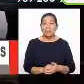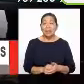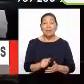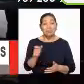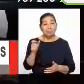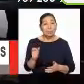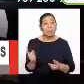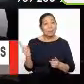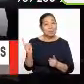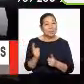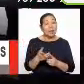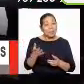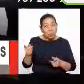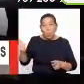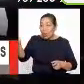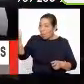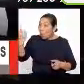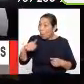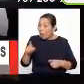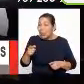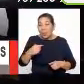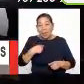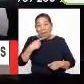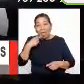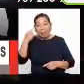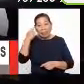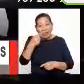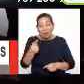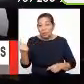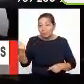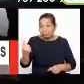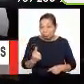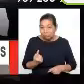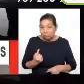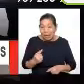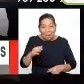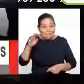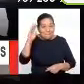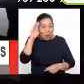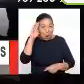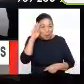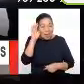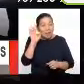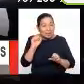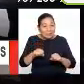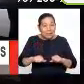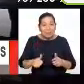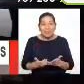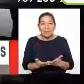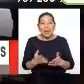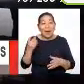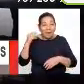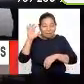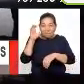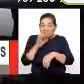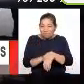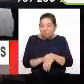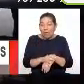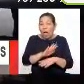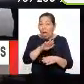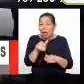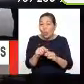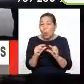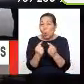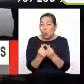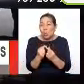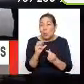víctima venga a denunciar? Porque después que vino a hacer la denuncia, inmediatamente la Policía Nacional actuó y logramos capturar a toda la